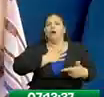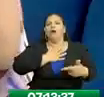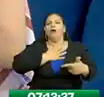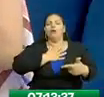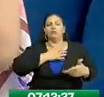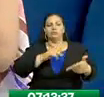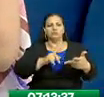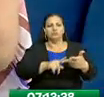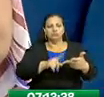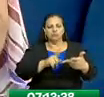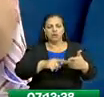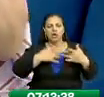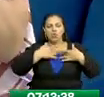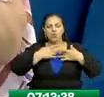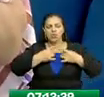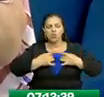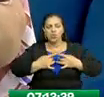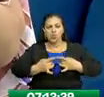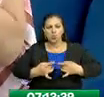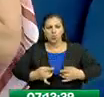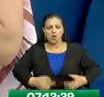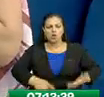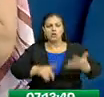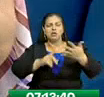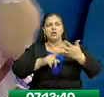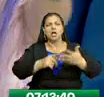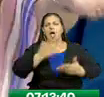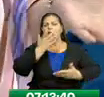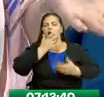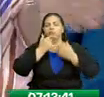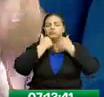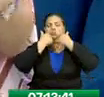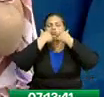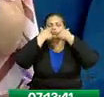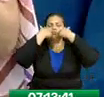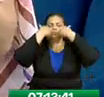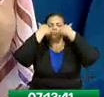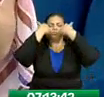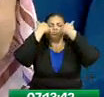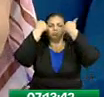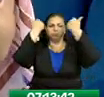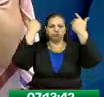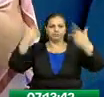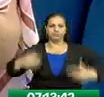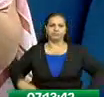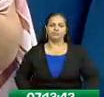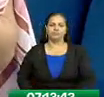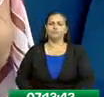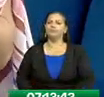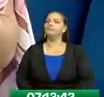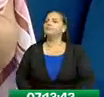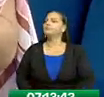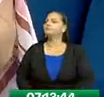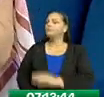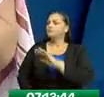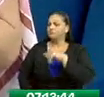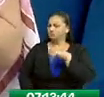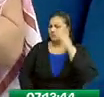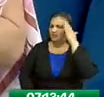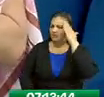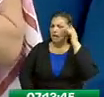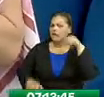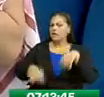síntomas a los que usted hace referencia, que podrían incluso presentarse en la cotidianidad de nuestros días, sobre todo en esta época invernal aquí en el Ecuador, que